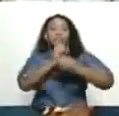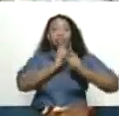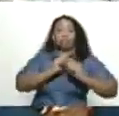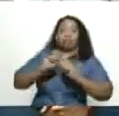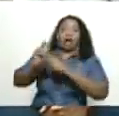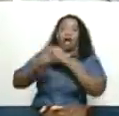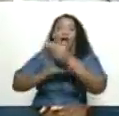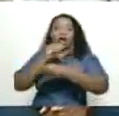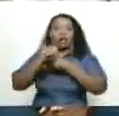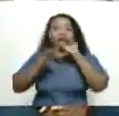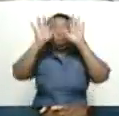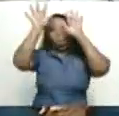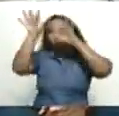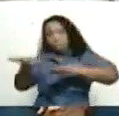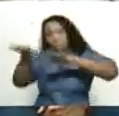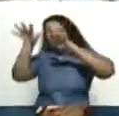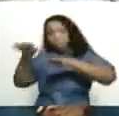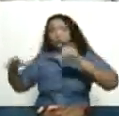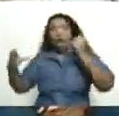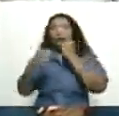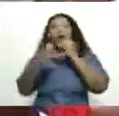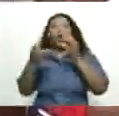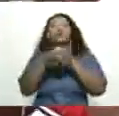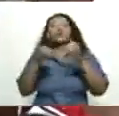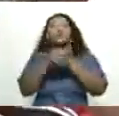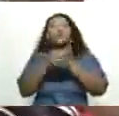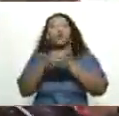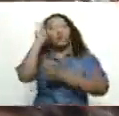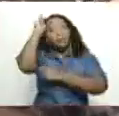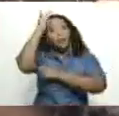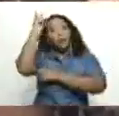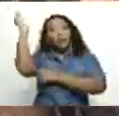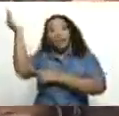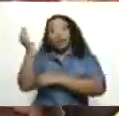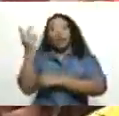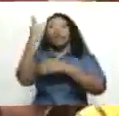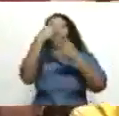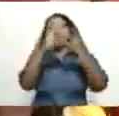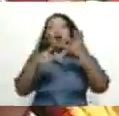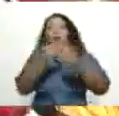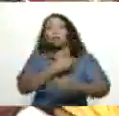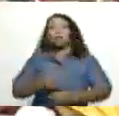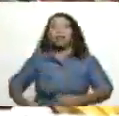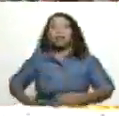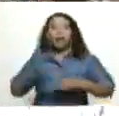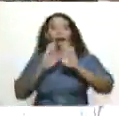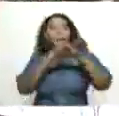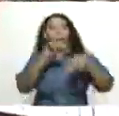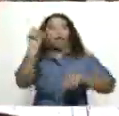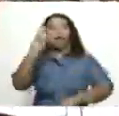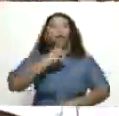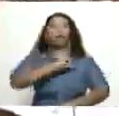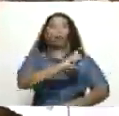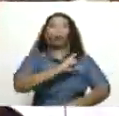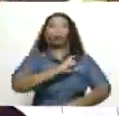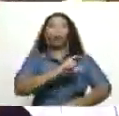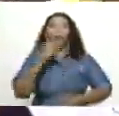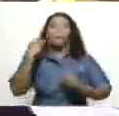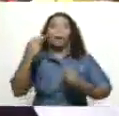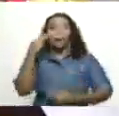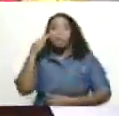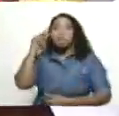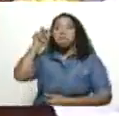sus lacayos del Grupo de Lima, que hasta se vinieron varios presidentes para el lado de Cúcuta para